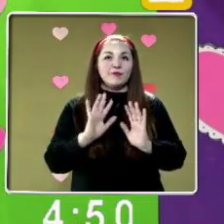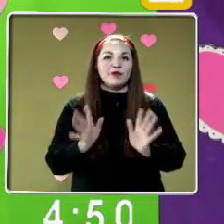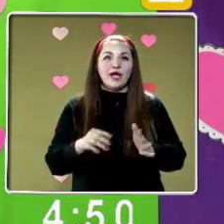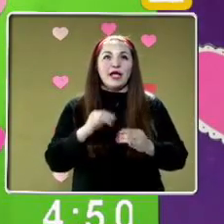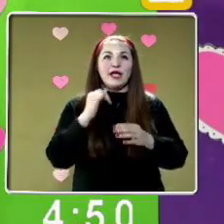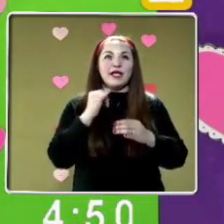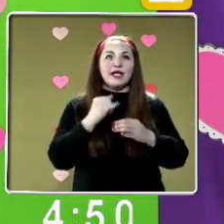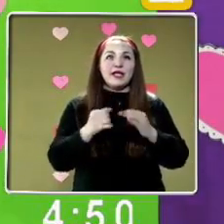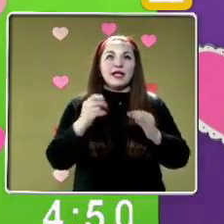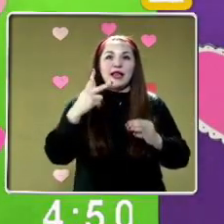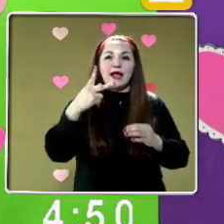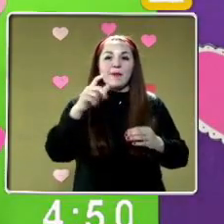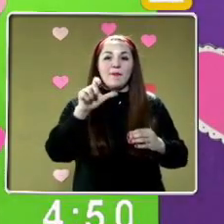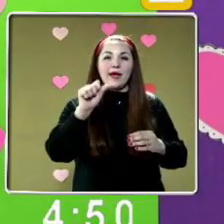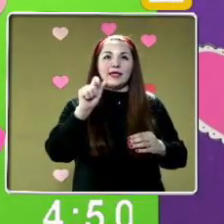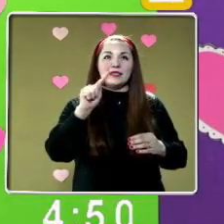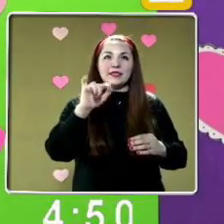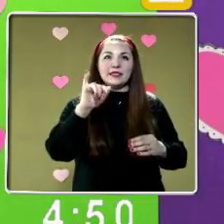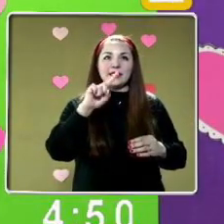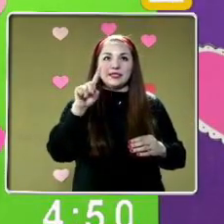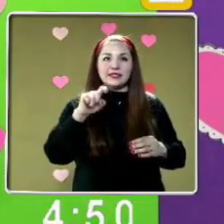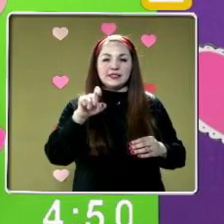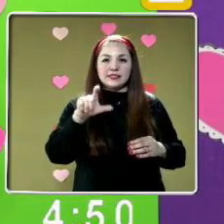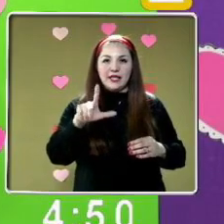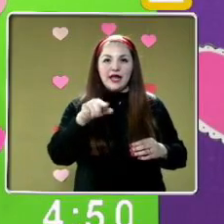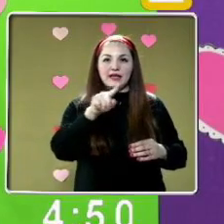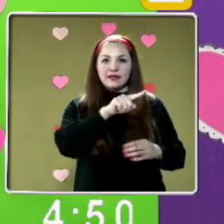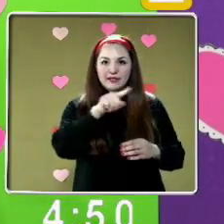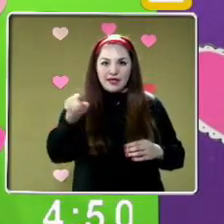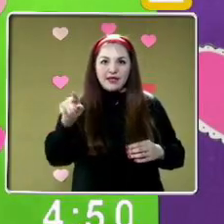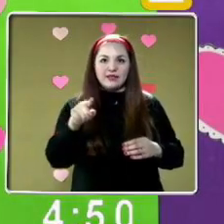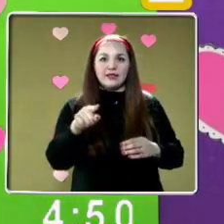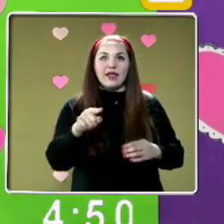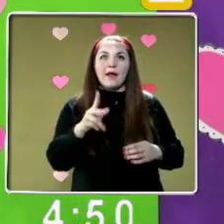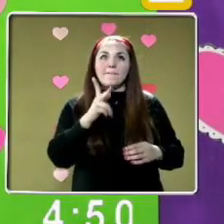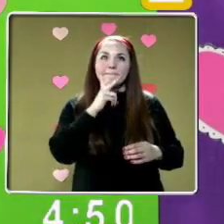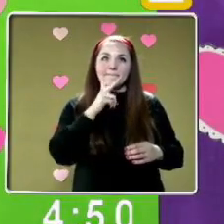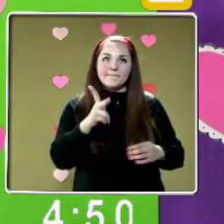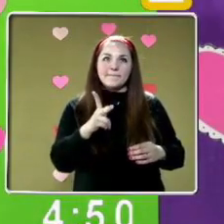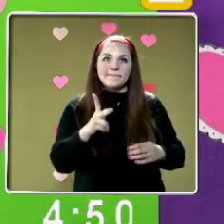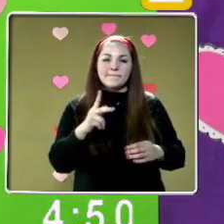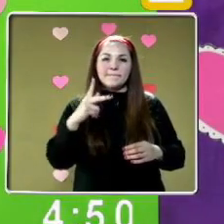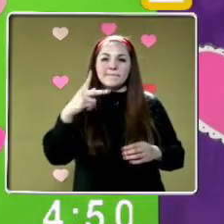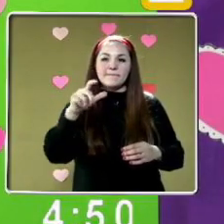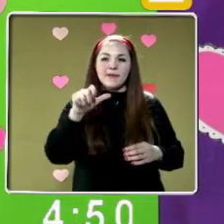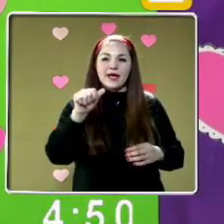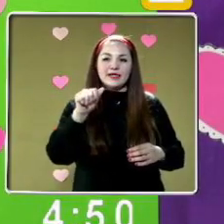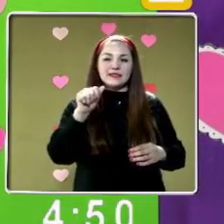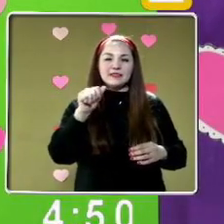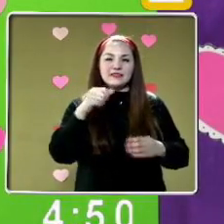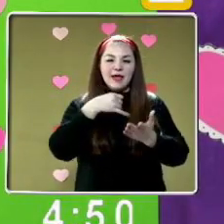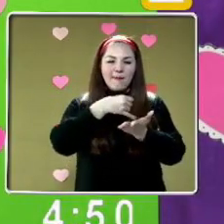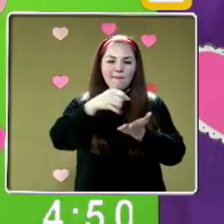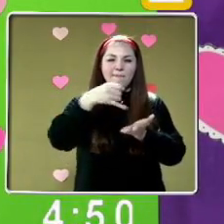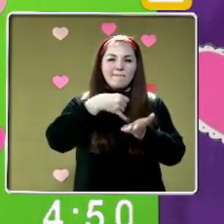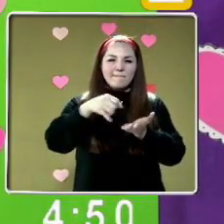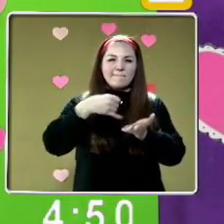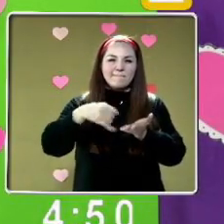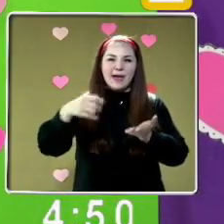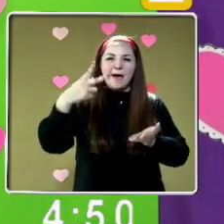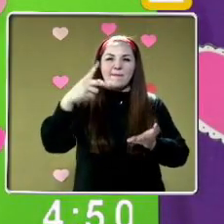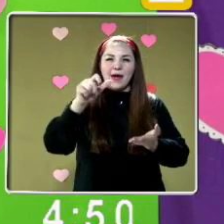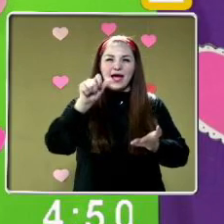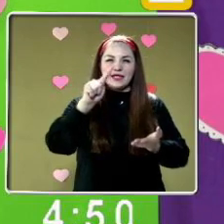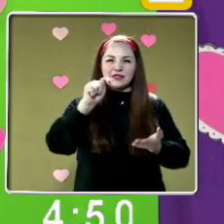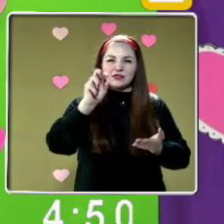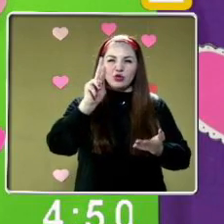pastizal y mi única recomendación que te doy es que como que rima la palabra pastizal, pastoreo, entonces como que se relaciona y ahí tiene